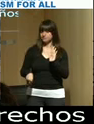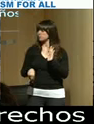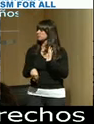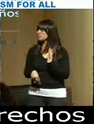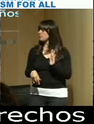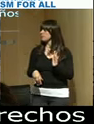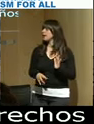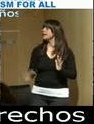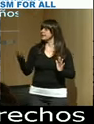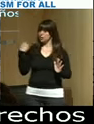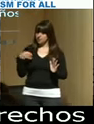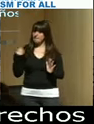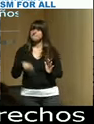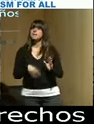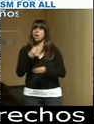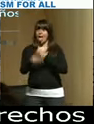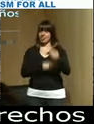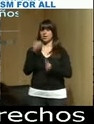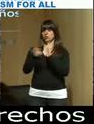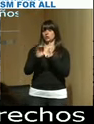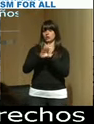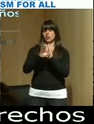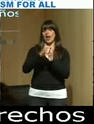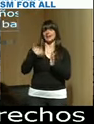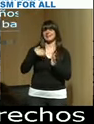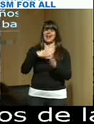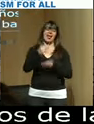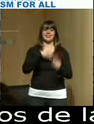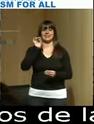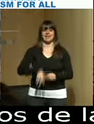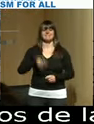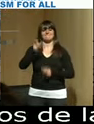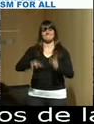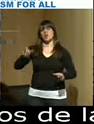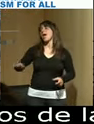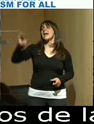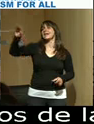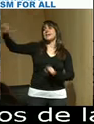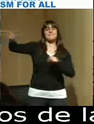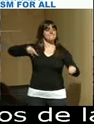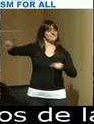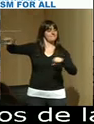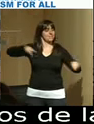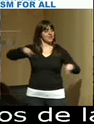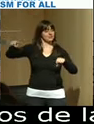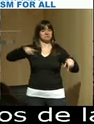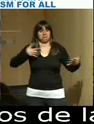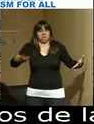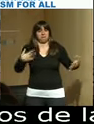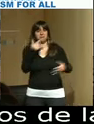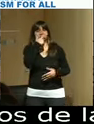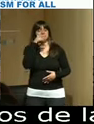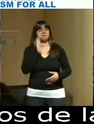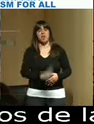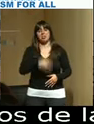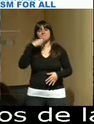Constitución argentina se basaron en los inmigrantes que vinieron a la Argentina. Así que, ¿por qué no a basarnos en la Constitución y